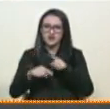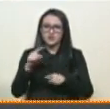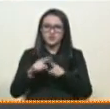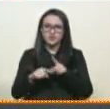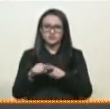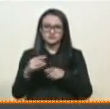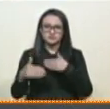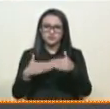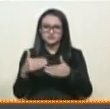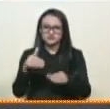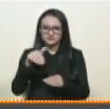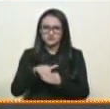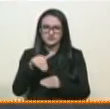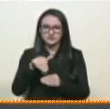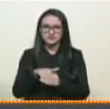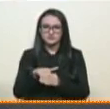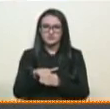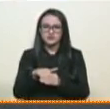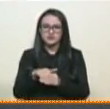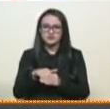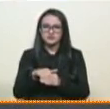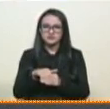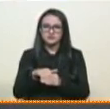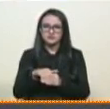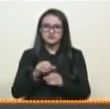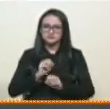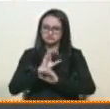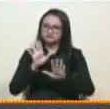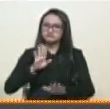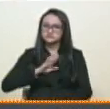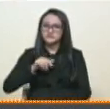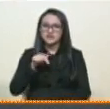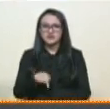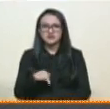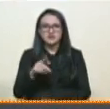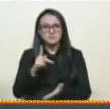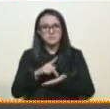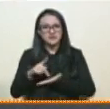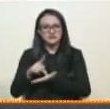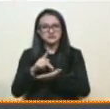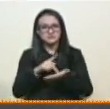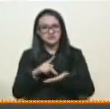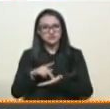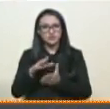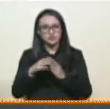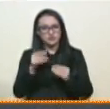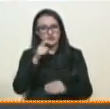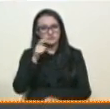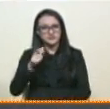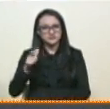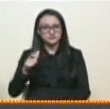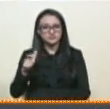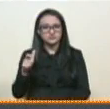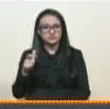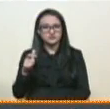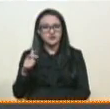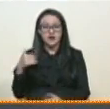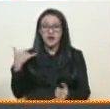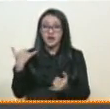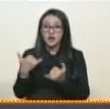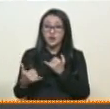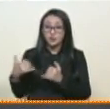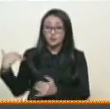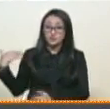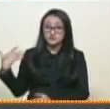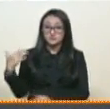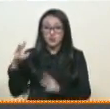del proceso electoral está allí, hasta lo que es la participación ciudadana, porque la última